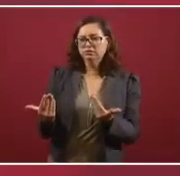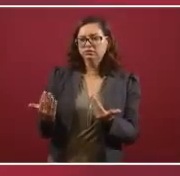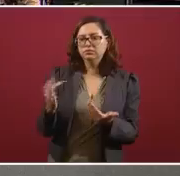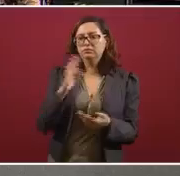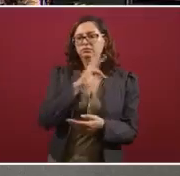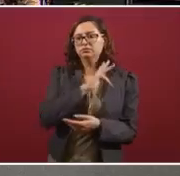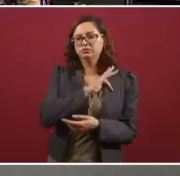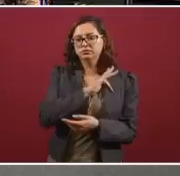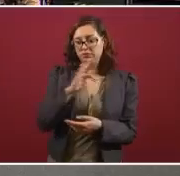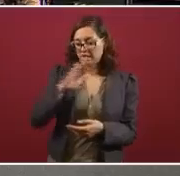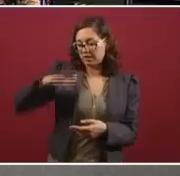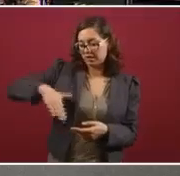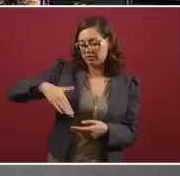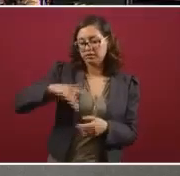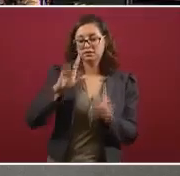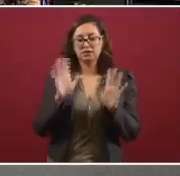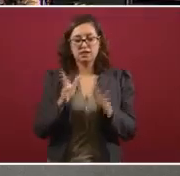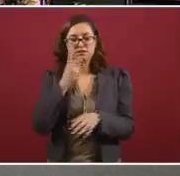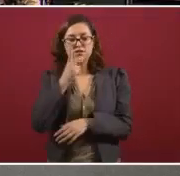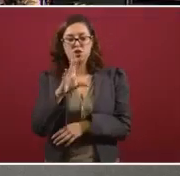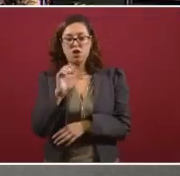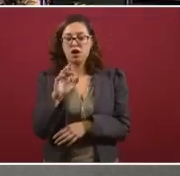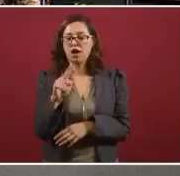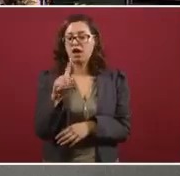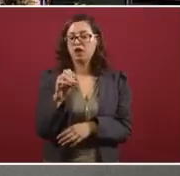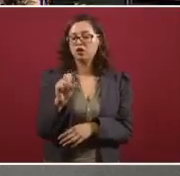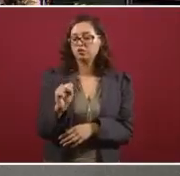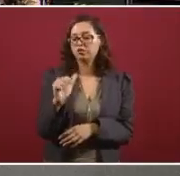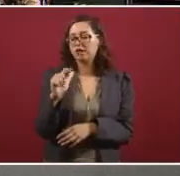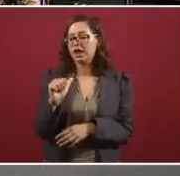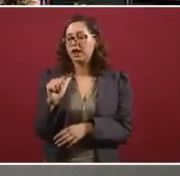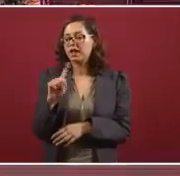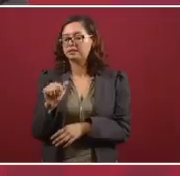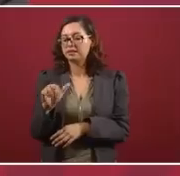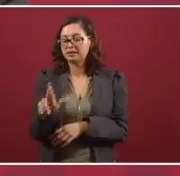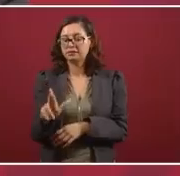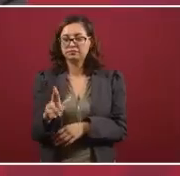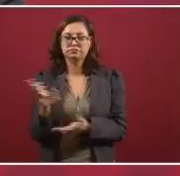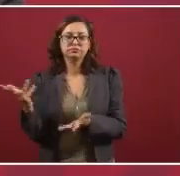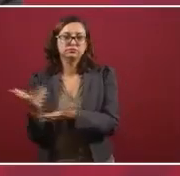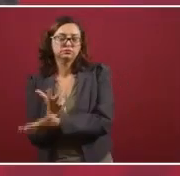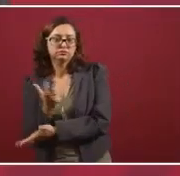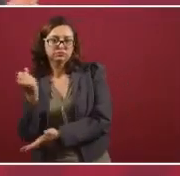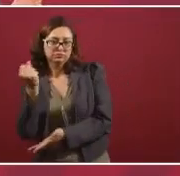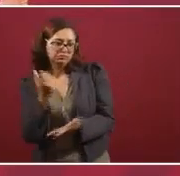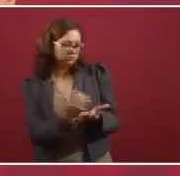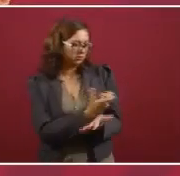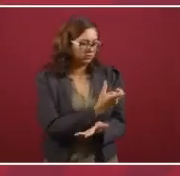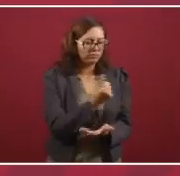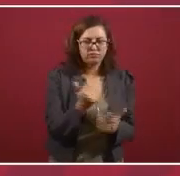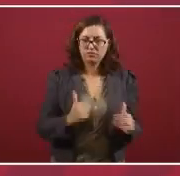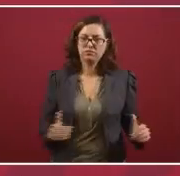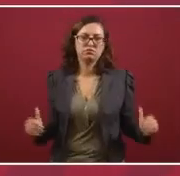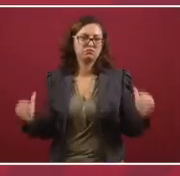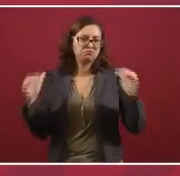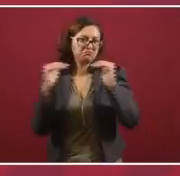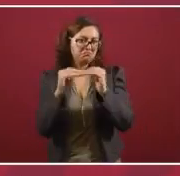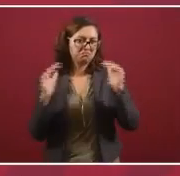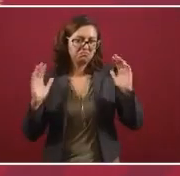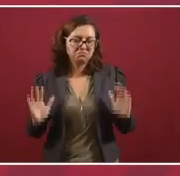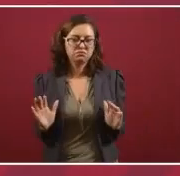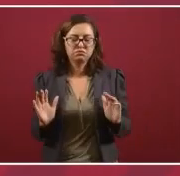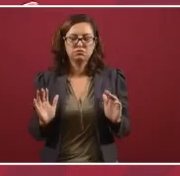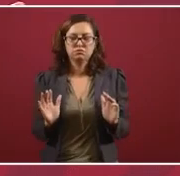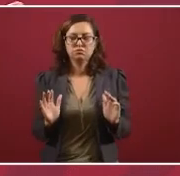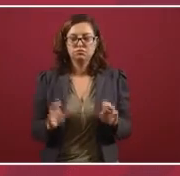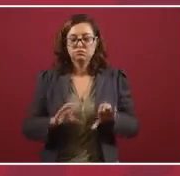y Carlos Salazar señaló, es una situación de ganar y ganar, es decir, la